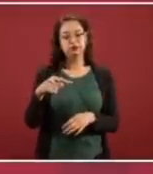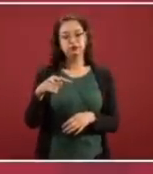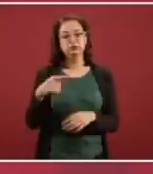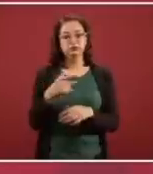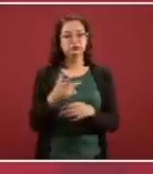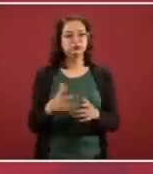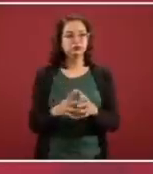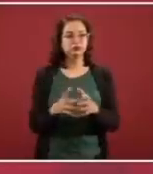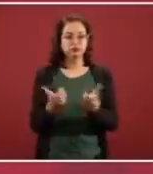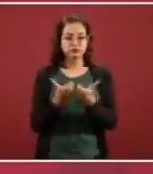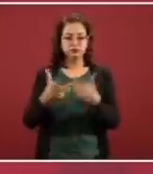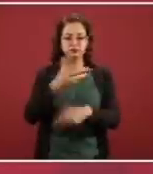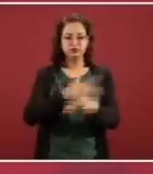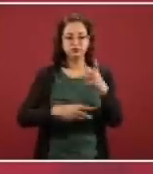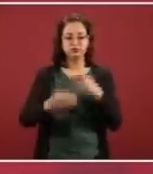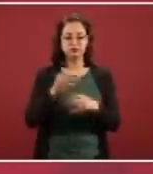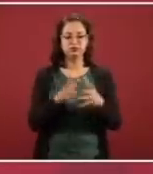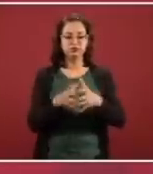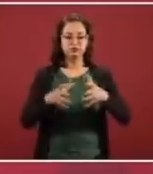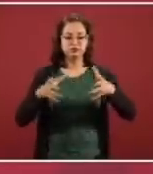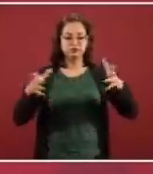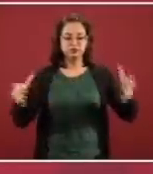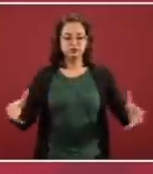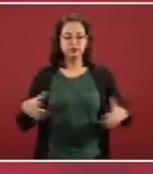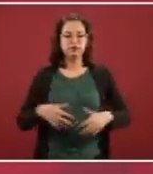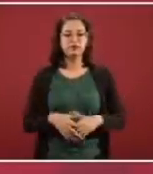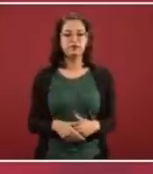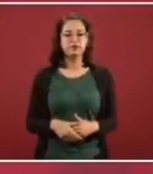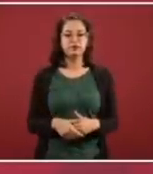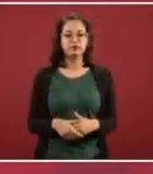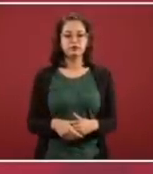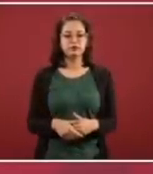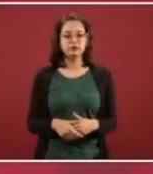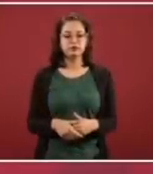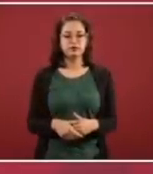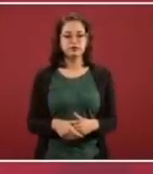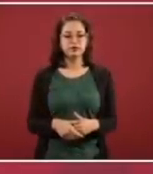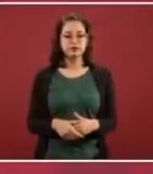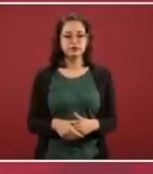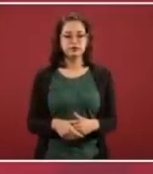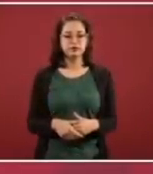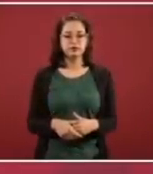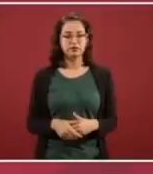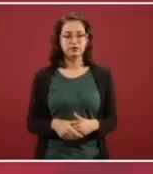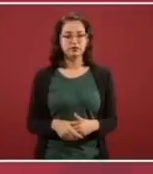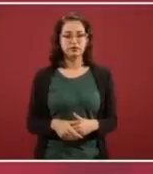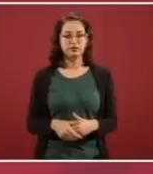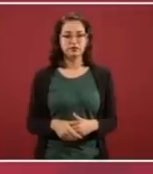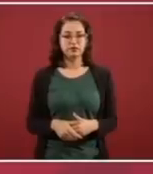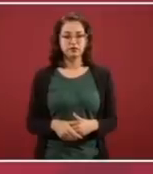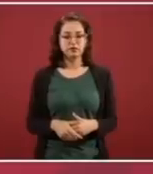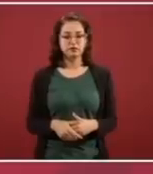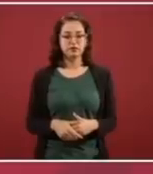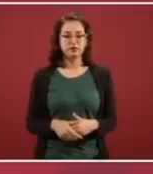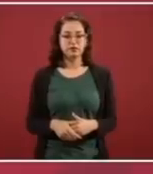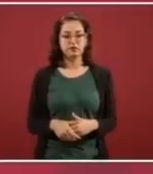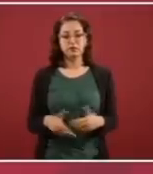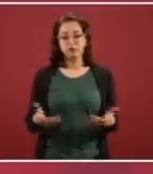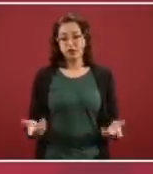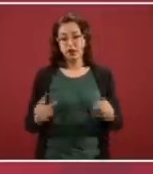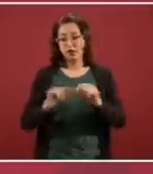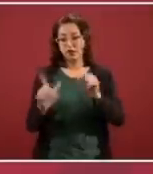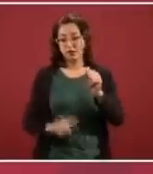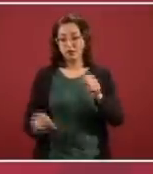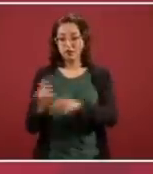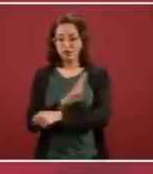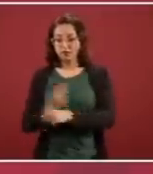el crecimiento económico del país. No solo beneficia a